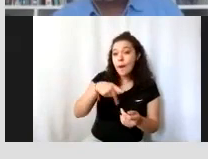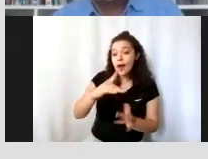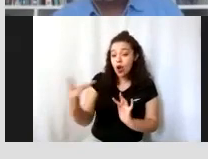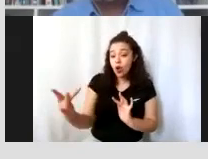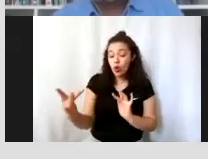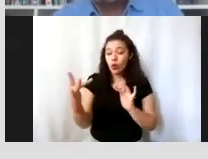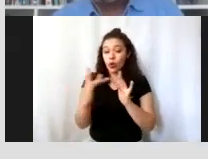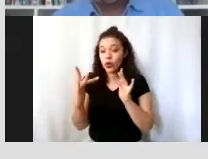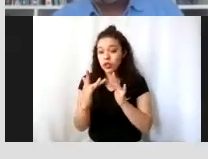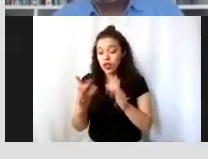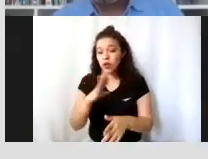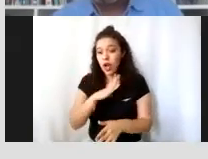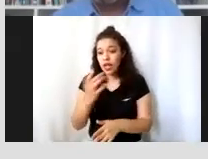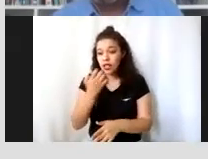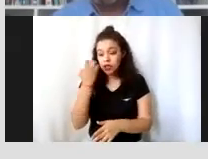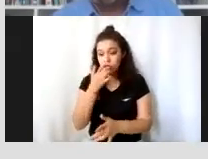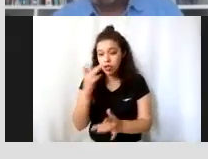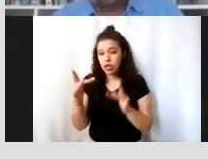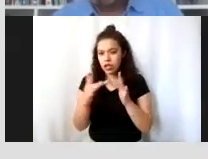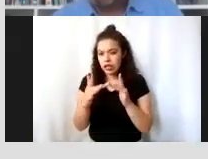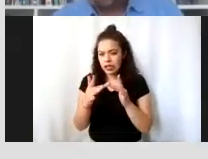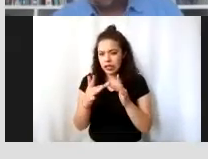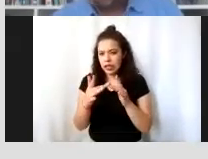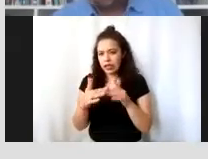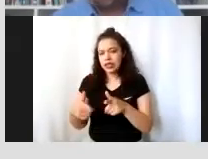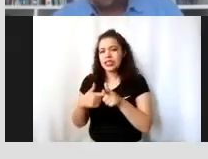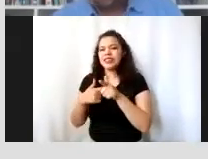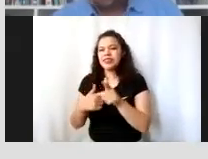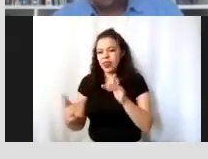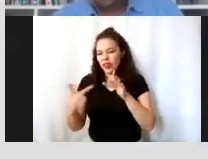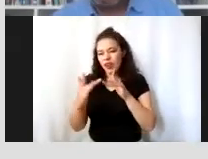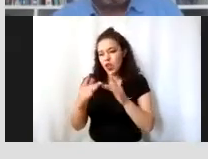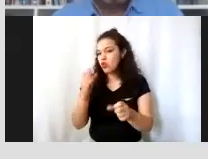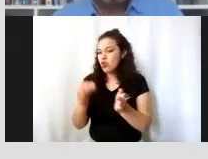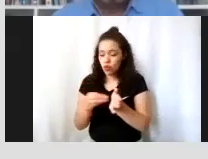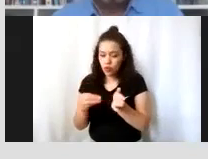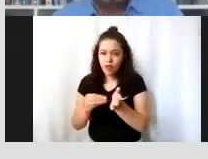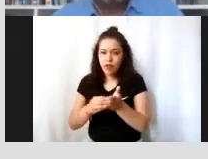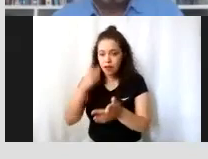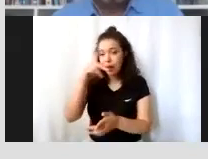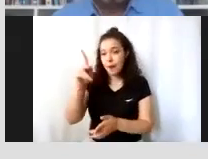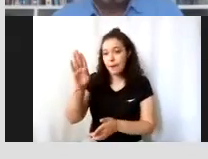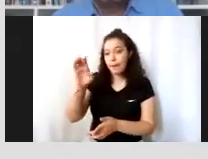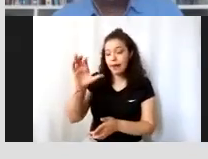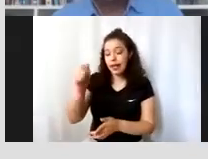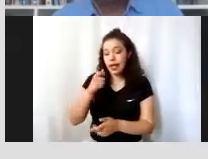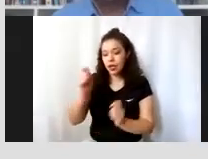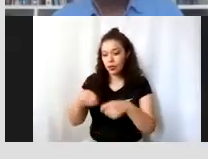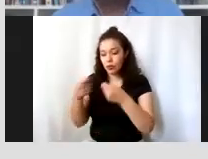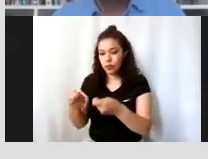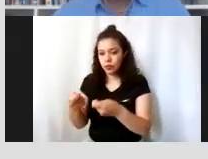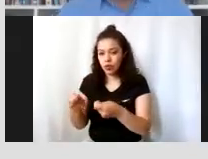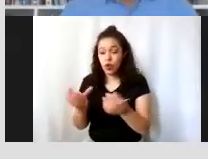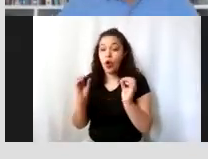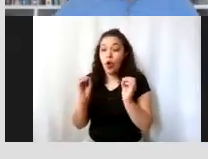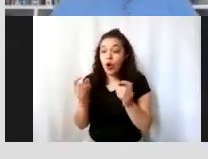de la escuela. Y seguimos como teniendo contacto con ellos porque se les consiguen becas o así. Y luego hay